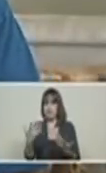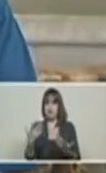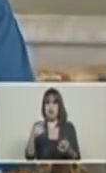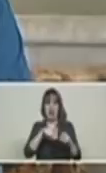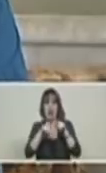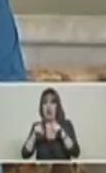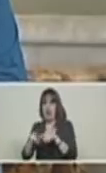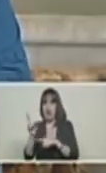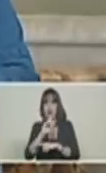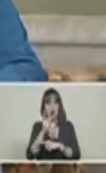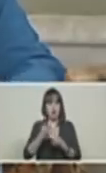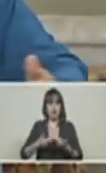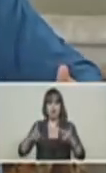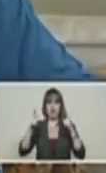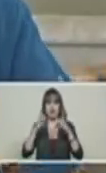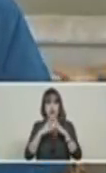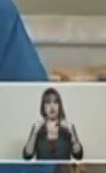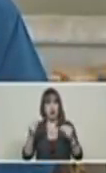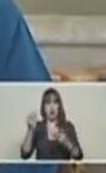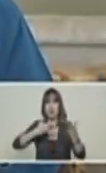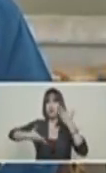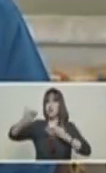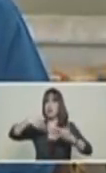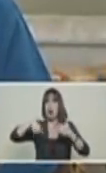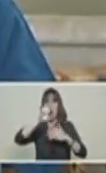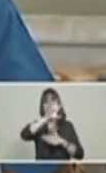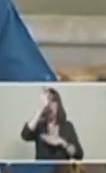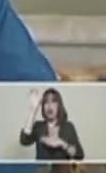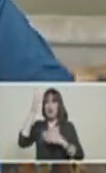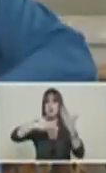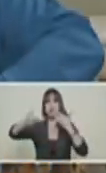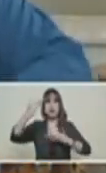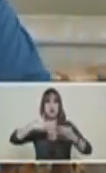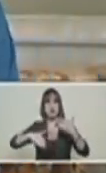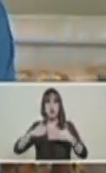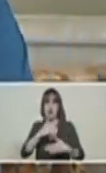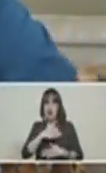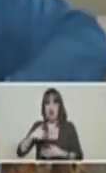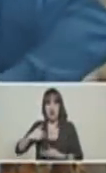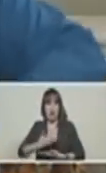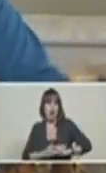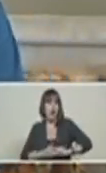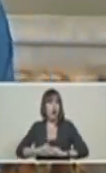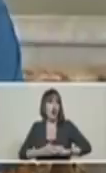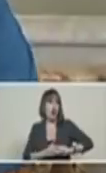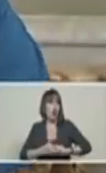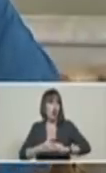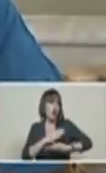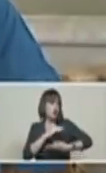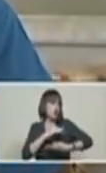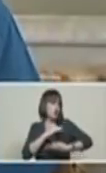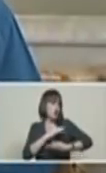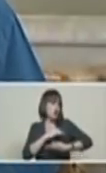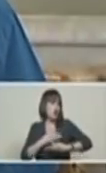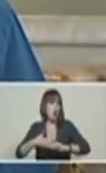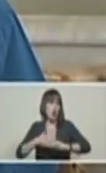Y se le liberaron los aranceles, todos de importación. ¿Qué más quieren? ¿Que los cargue y le cante en la cuna?